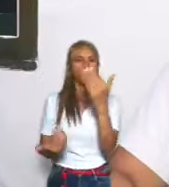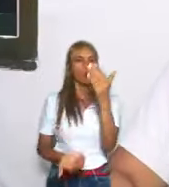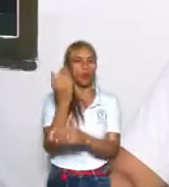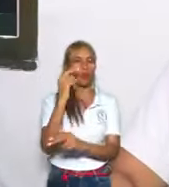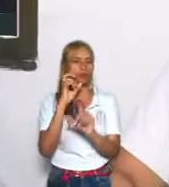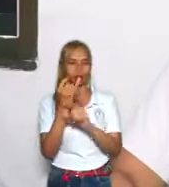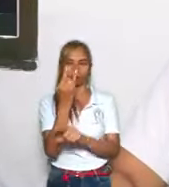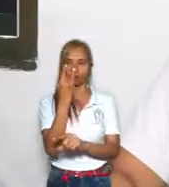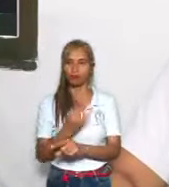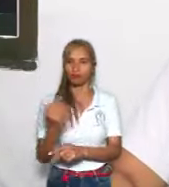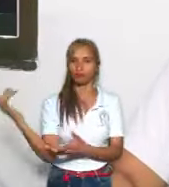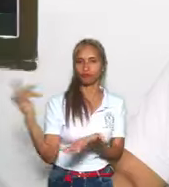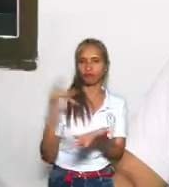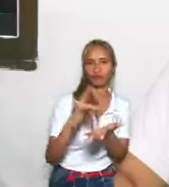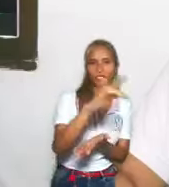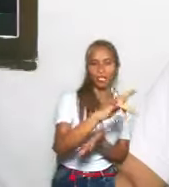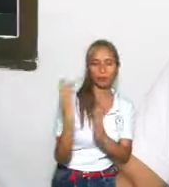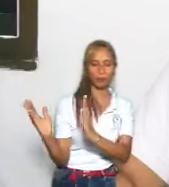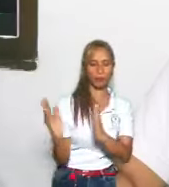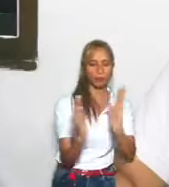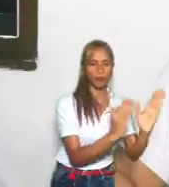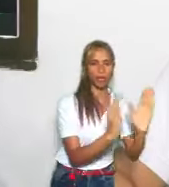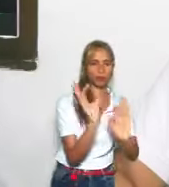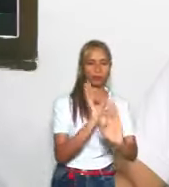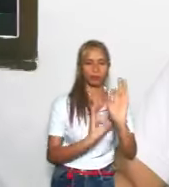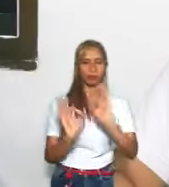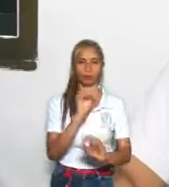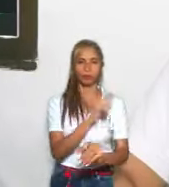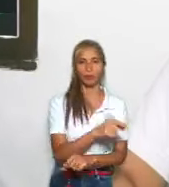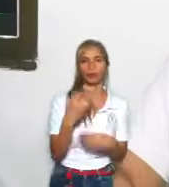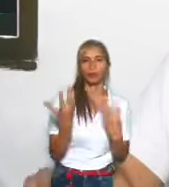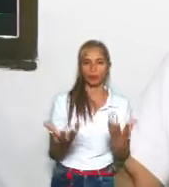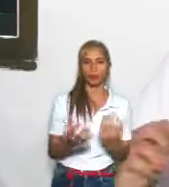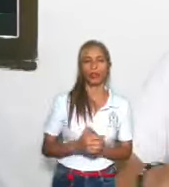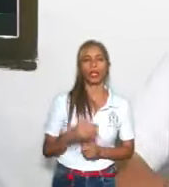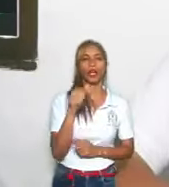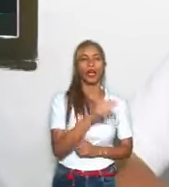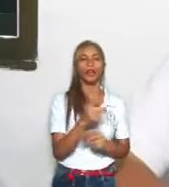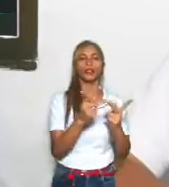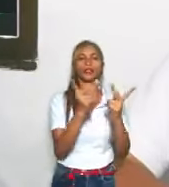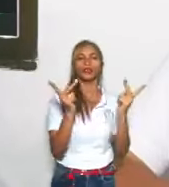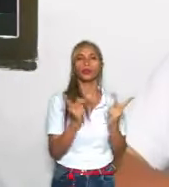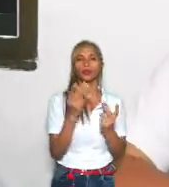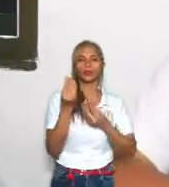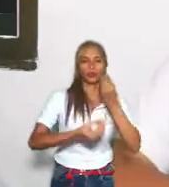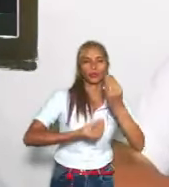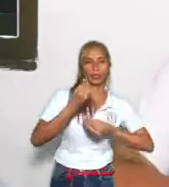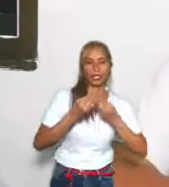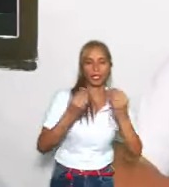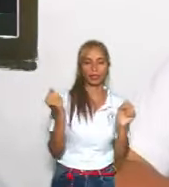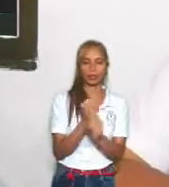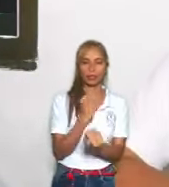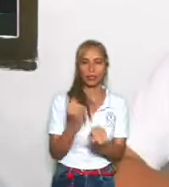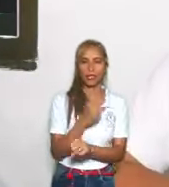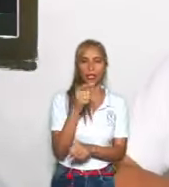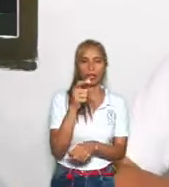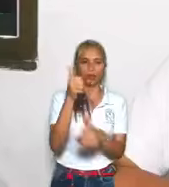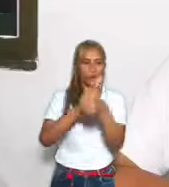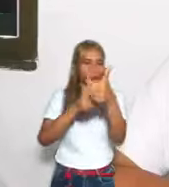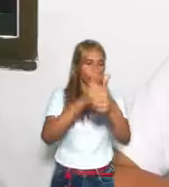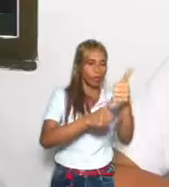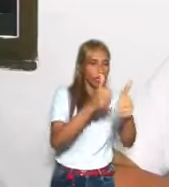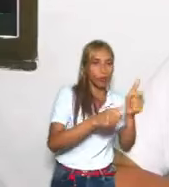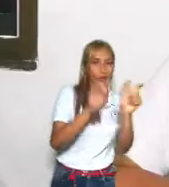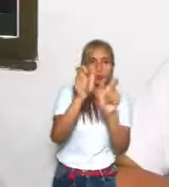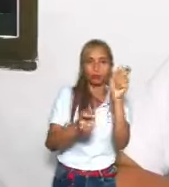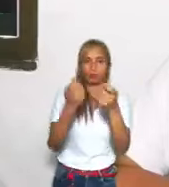muchísimo más organizado. Ya se estuvo incluso allí en el lugar haciendo un trabajo directamente con cada uno de los comerciantes, quienes dieron